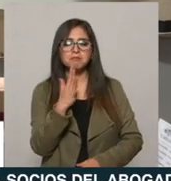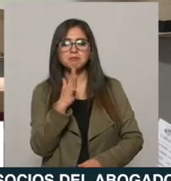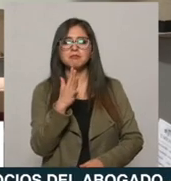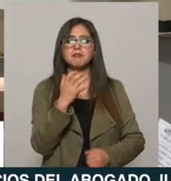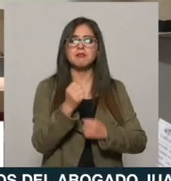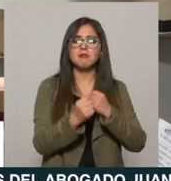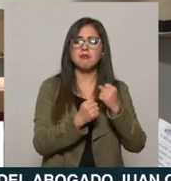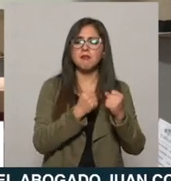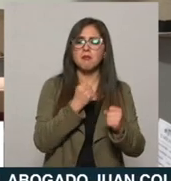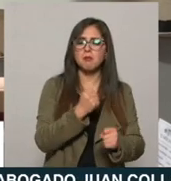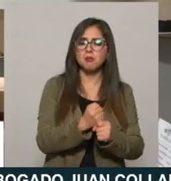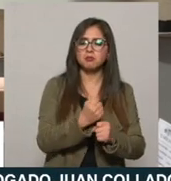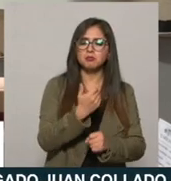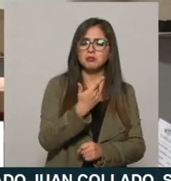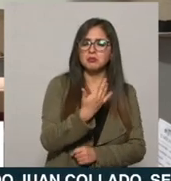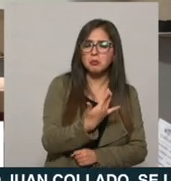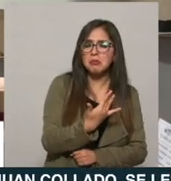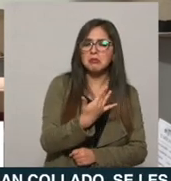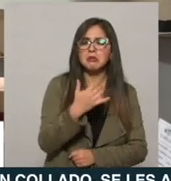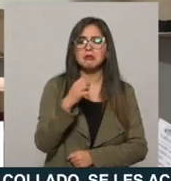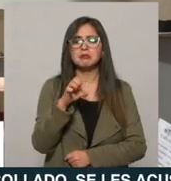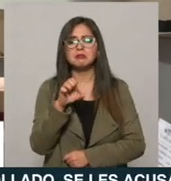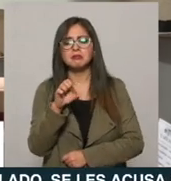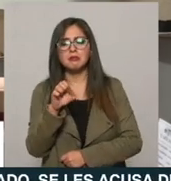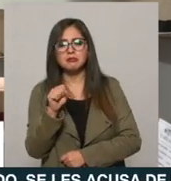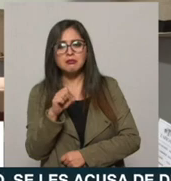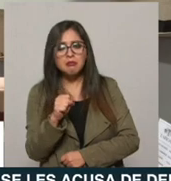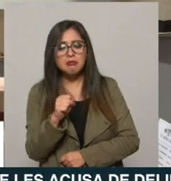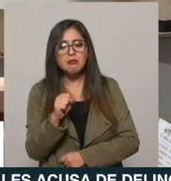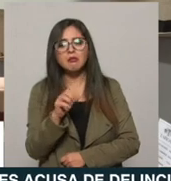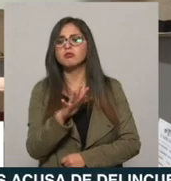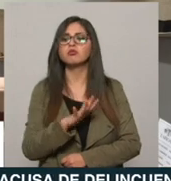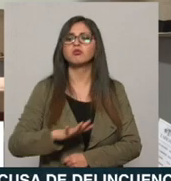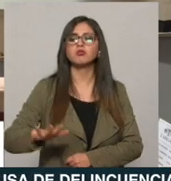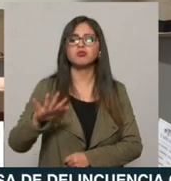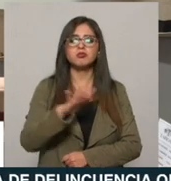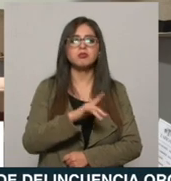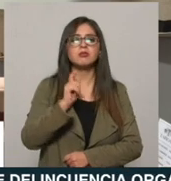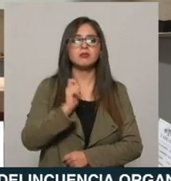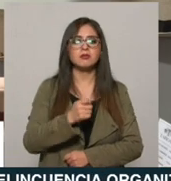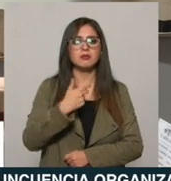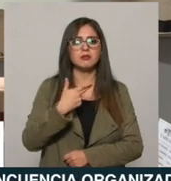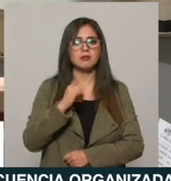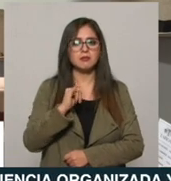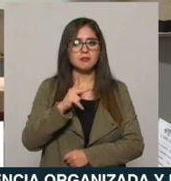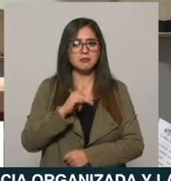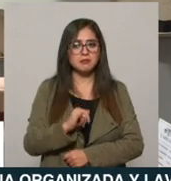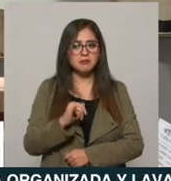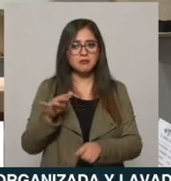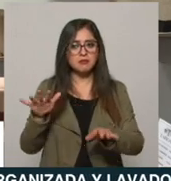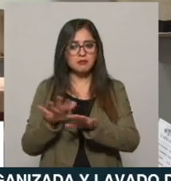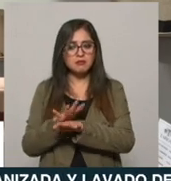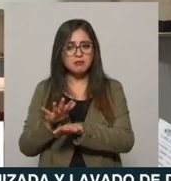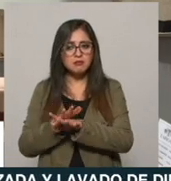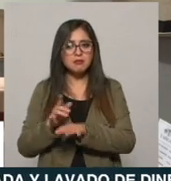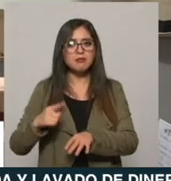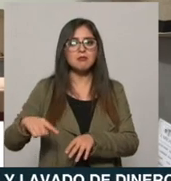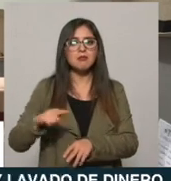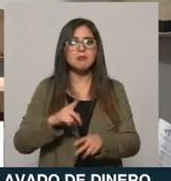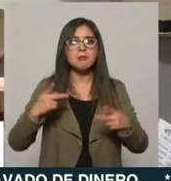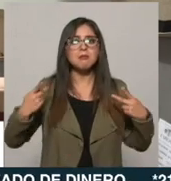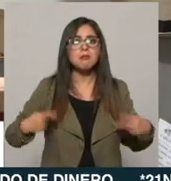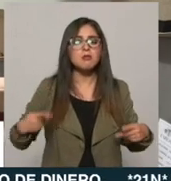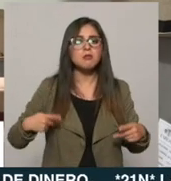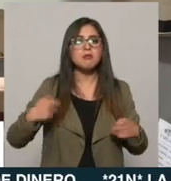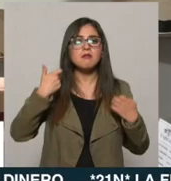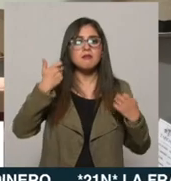50, en los años 60, cuando viene todo el movimiento hippie, es cuando la gente pues justamente quería lucir